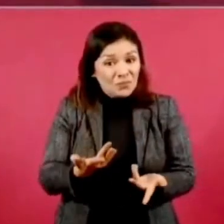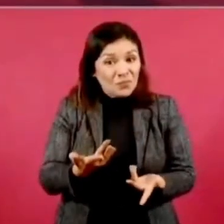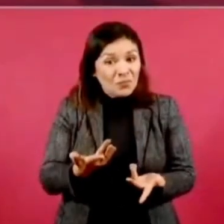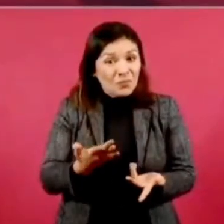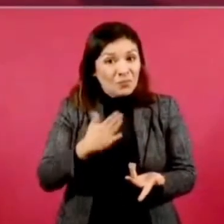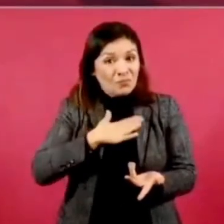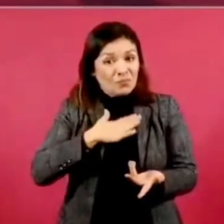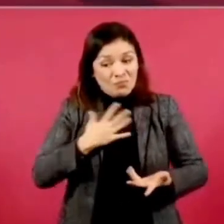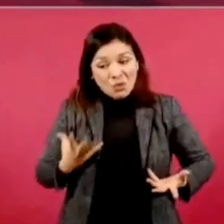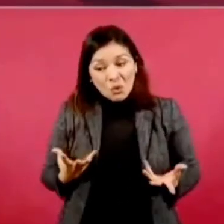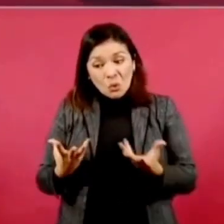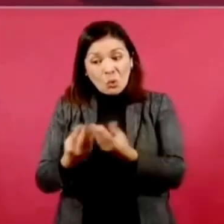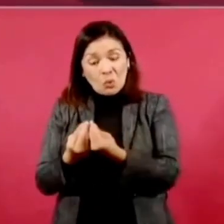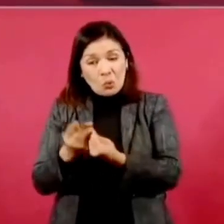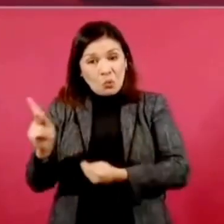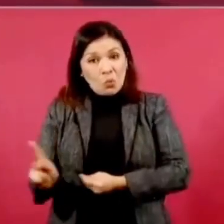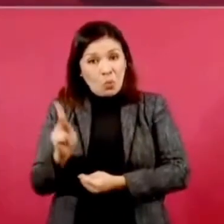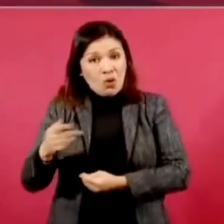parte del pueblo,